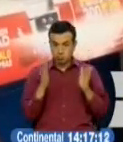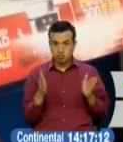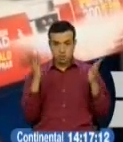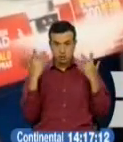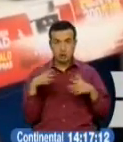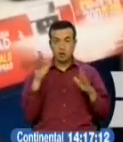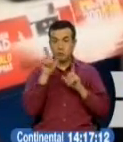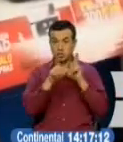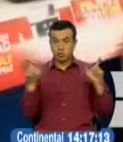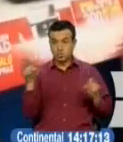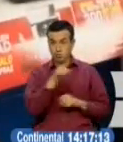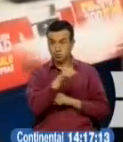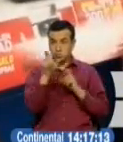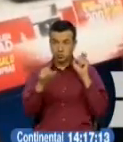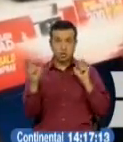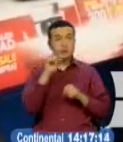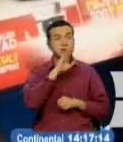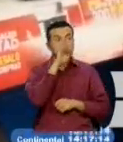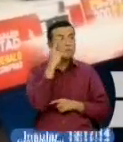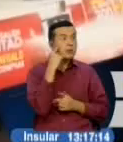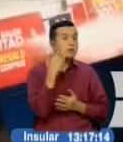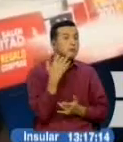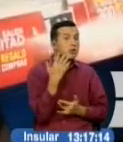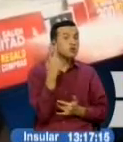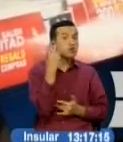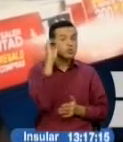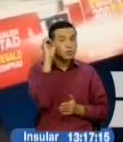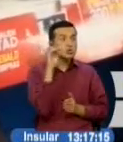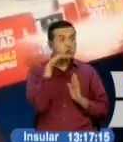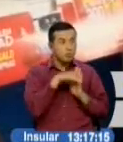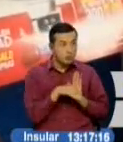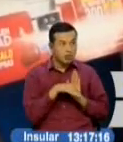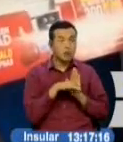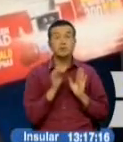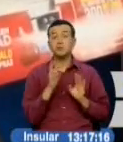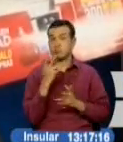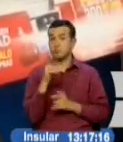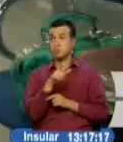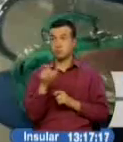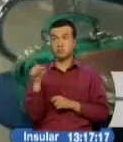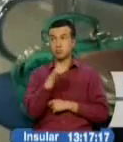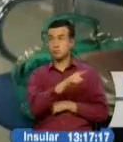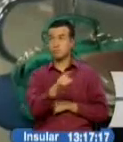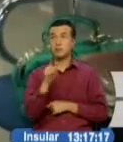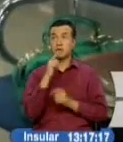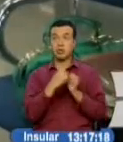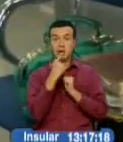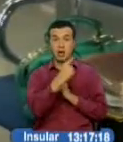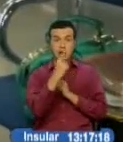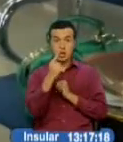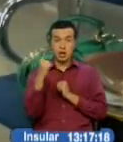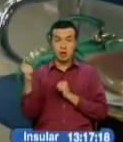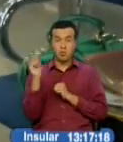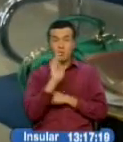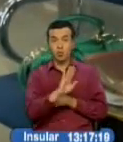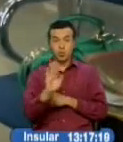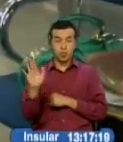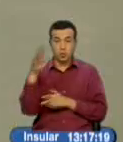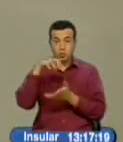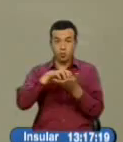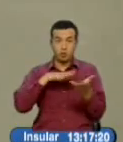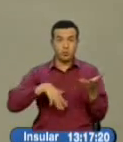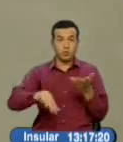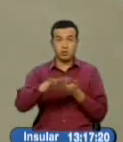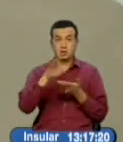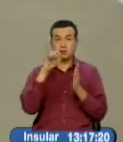la gente, nuestros clientes están esperando que volvamos a la tarifa del 12%. Cada una de las direcciones zonales y provinciales